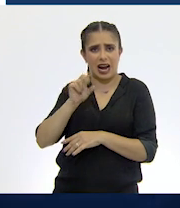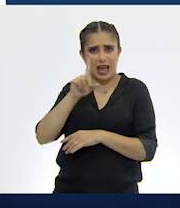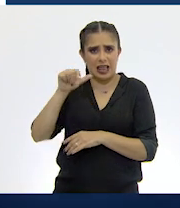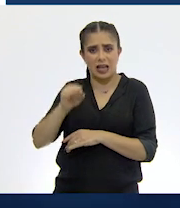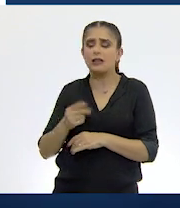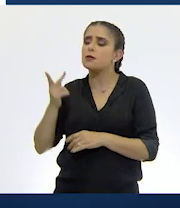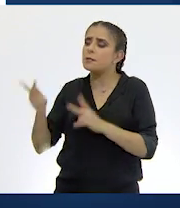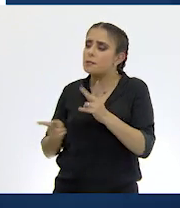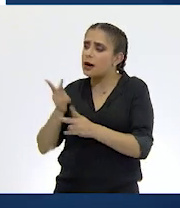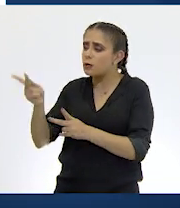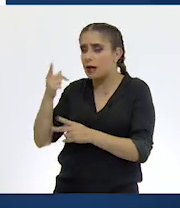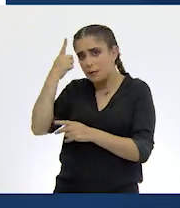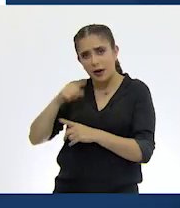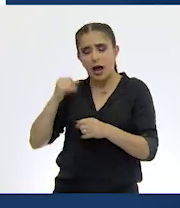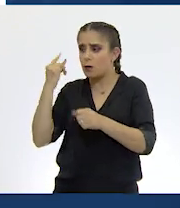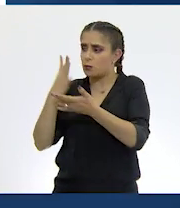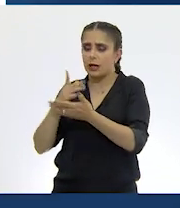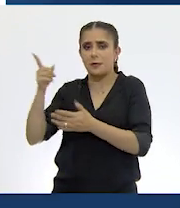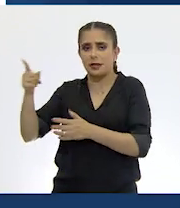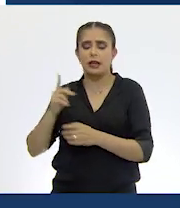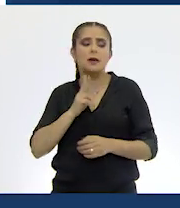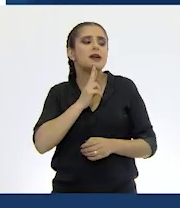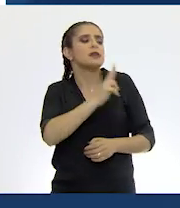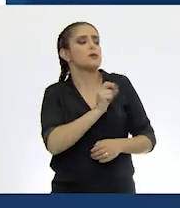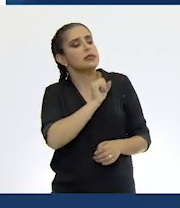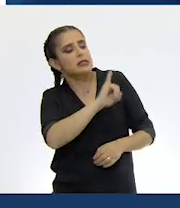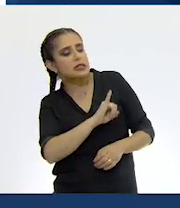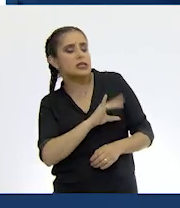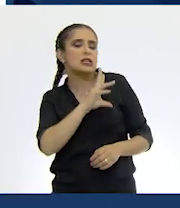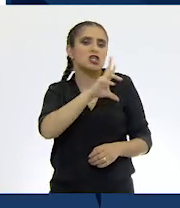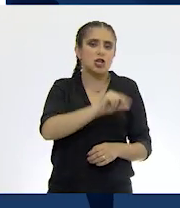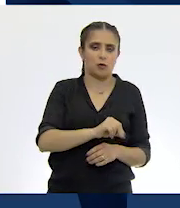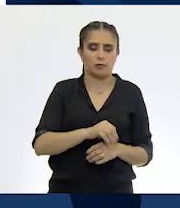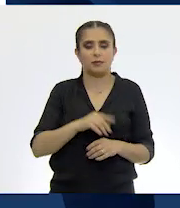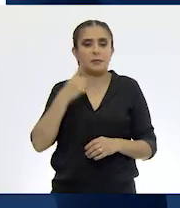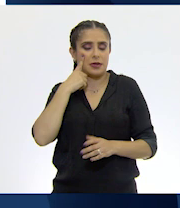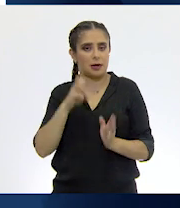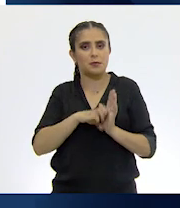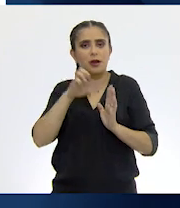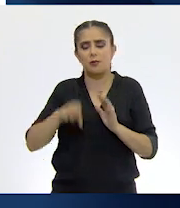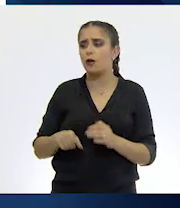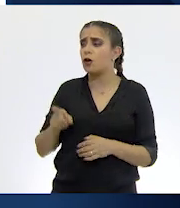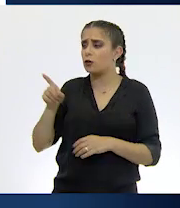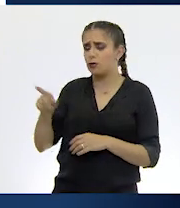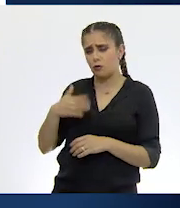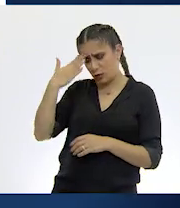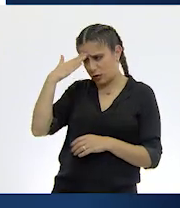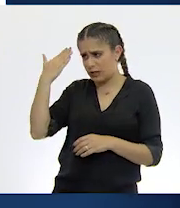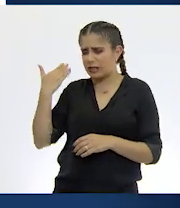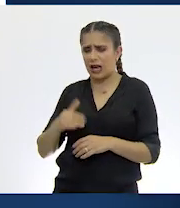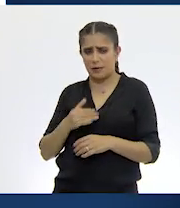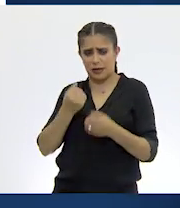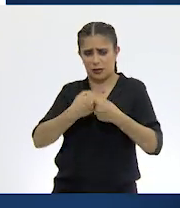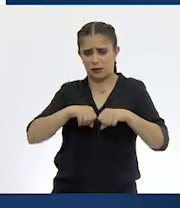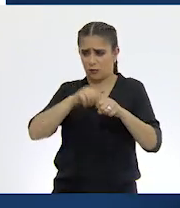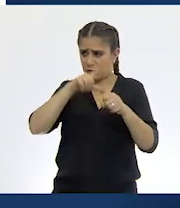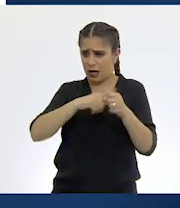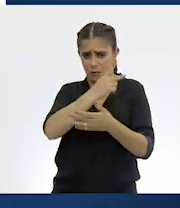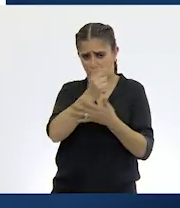incluso solo los monosílabos sí y no. Por ejemplo, ¿qué sabe usted sobre los programas